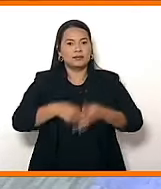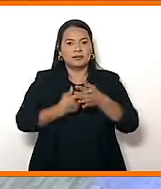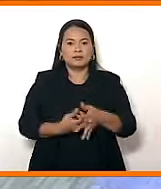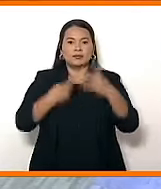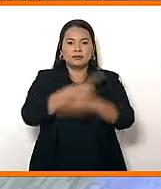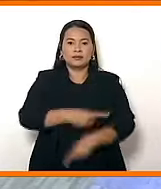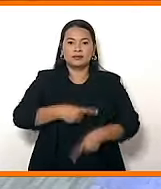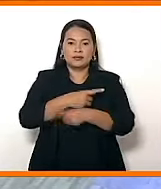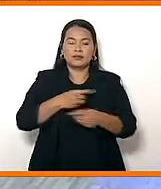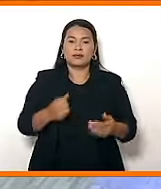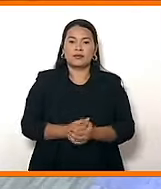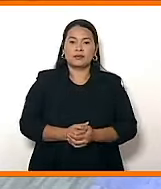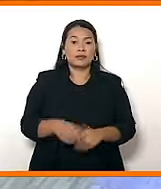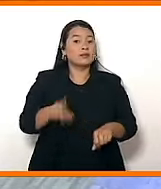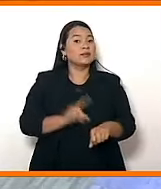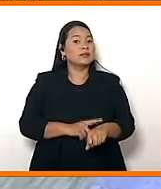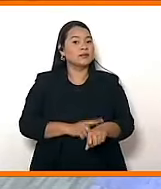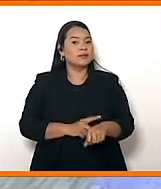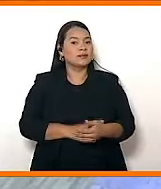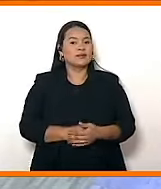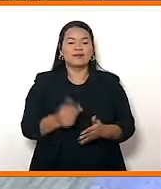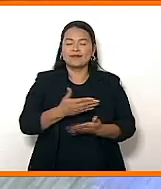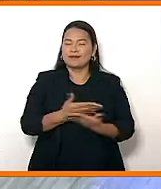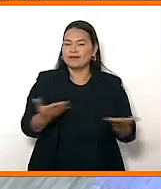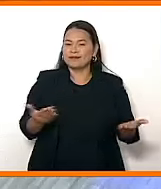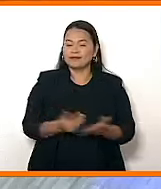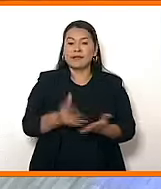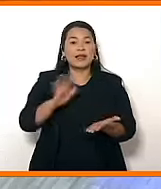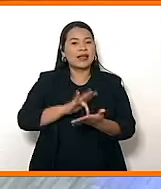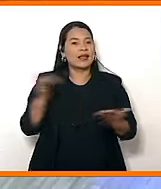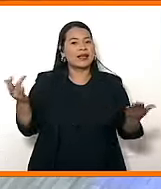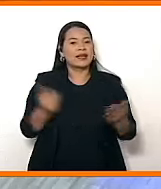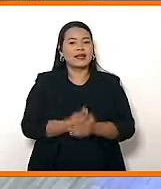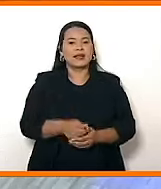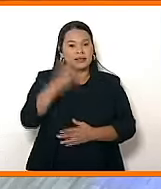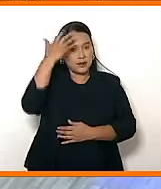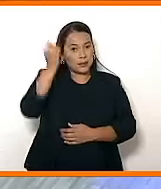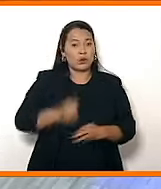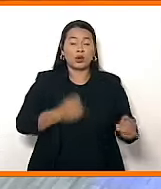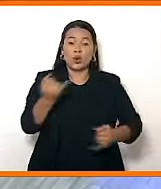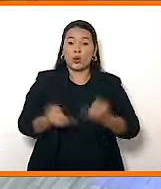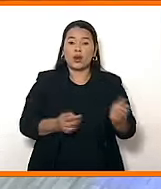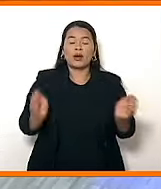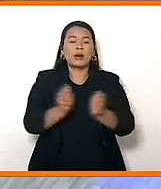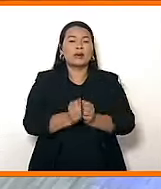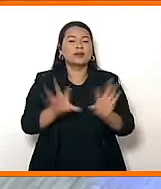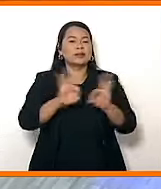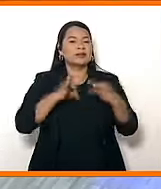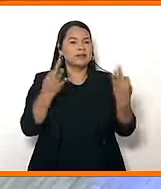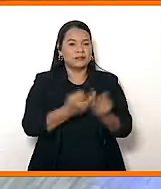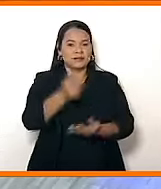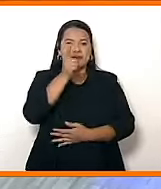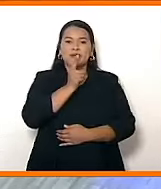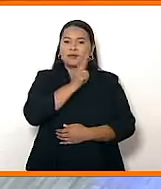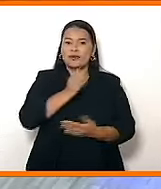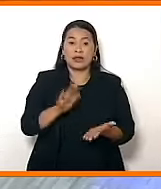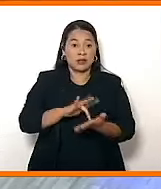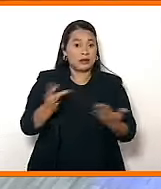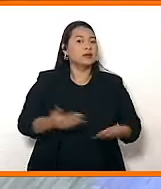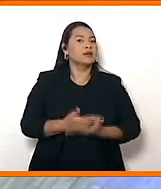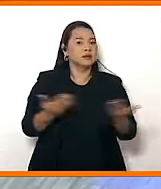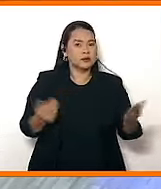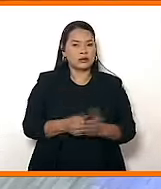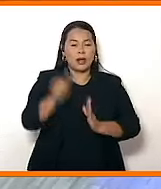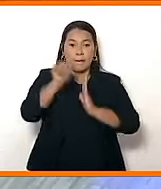diversión, nos queremos tomar este momento para agradecerte a vos, querido jugador, por realizar tus jugadas junto a la familia Loto. Y es que gracias a vos, en el mes de octubre